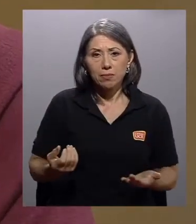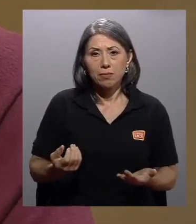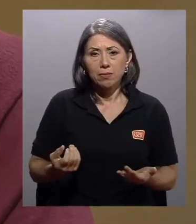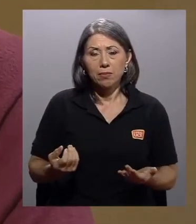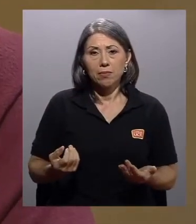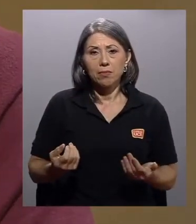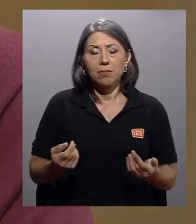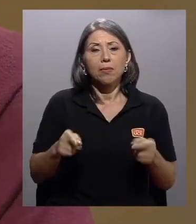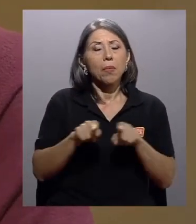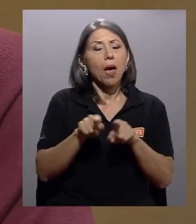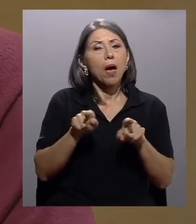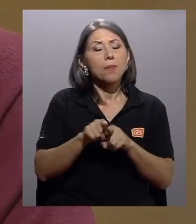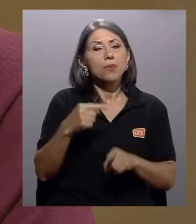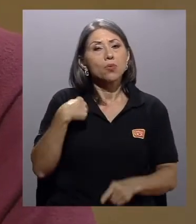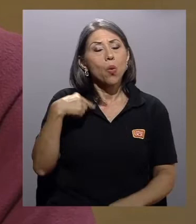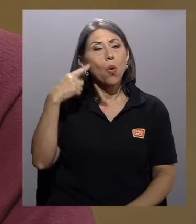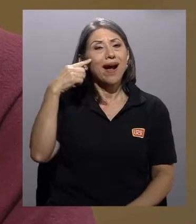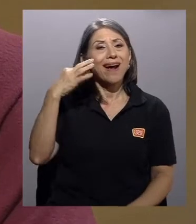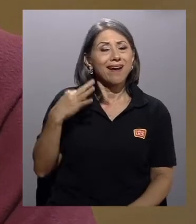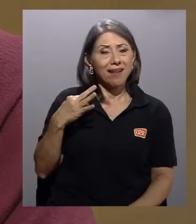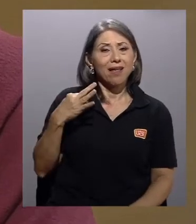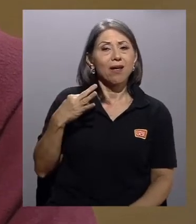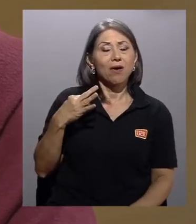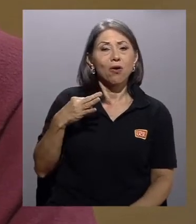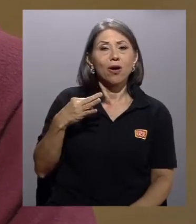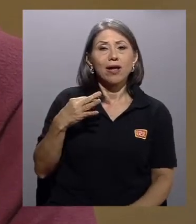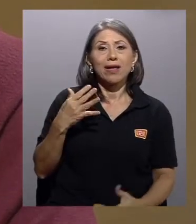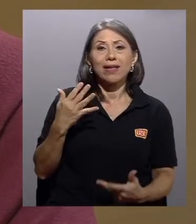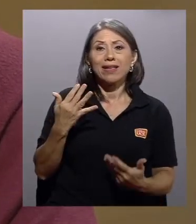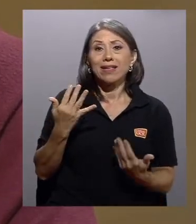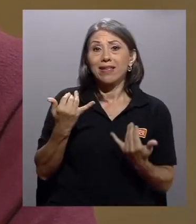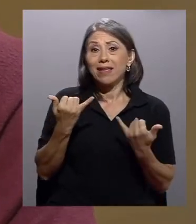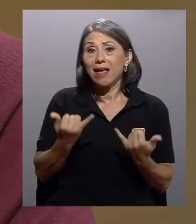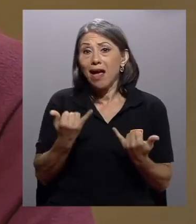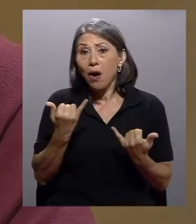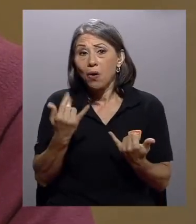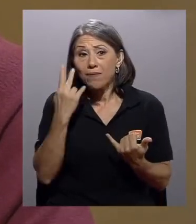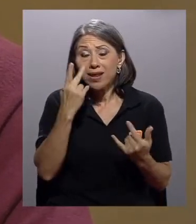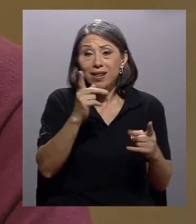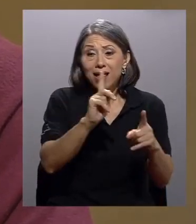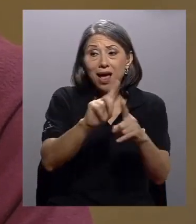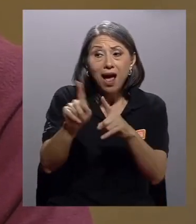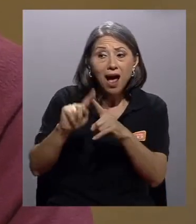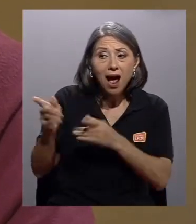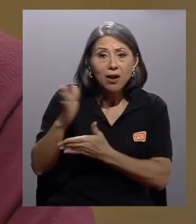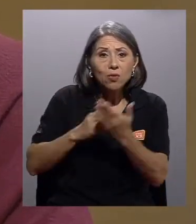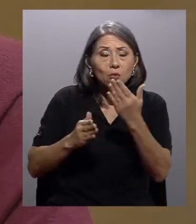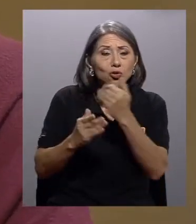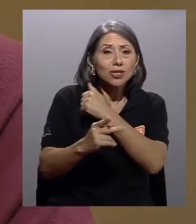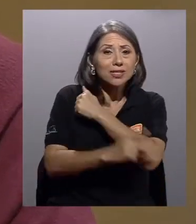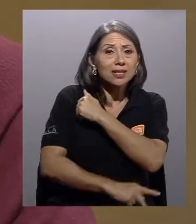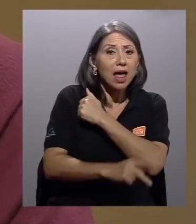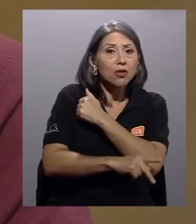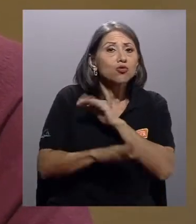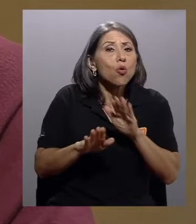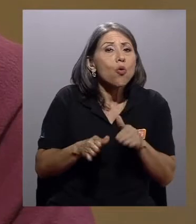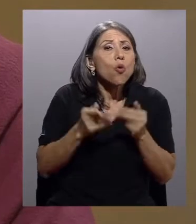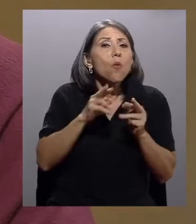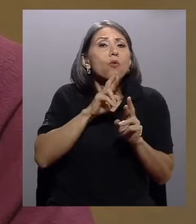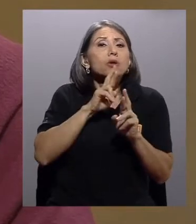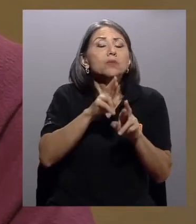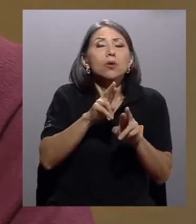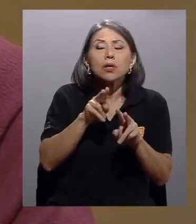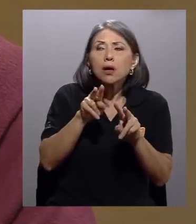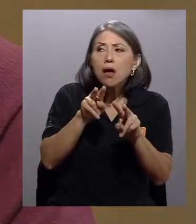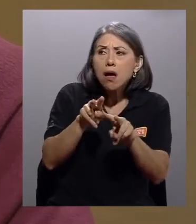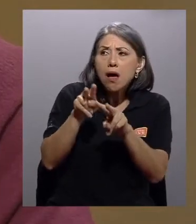que nos muestra, por ejemplo, la respuesta de algunos estados, inclusive la respuesta de